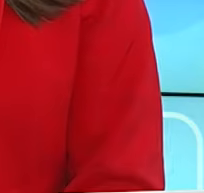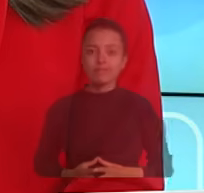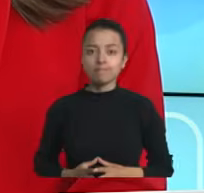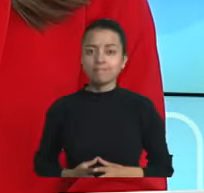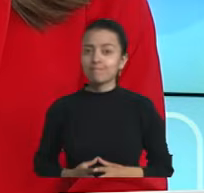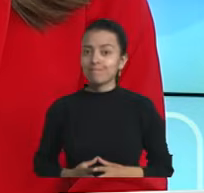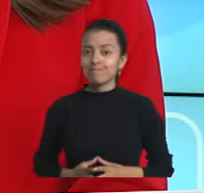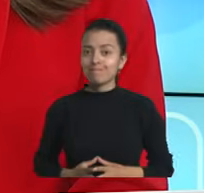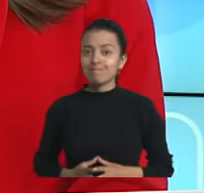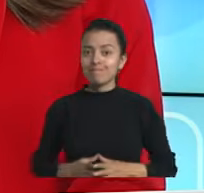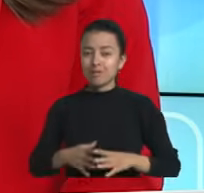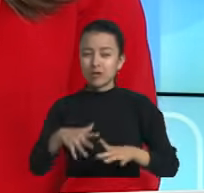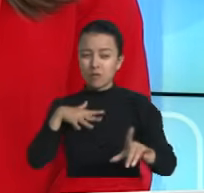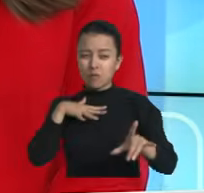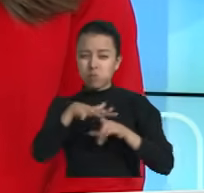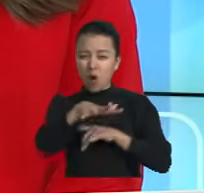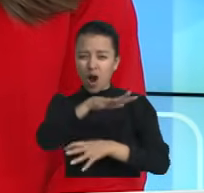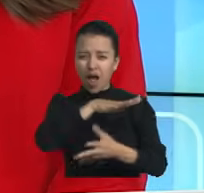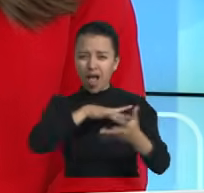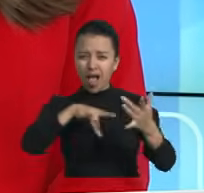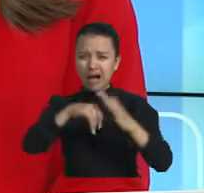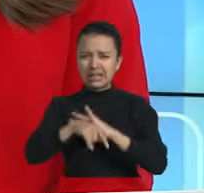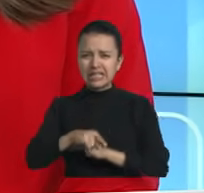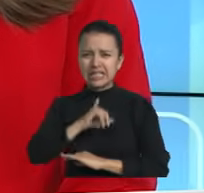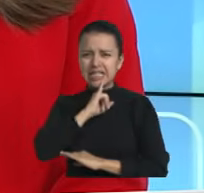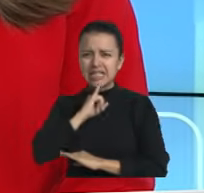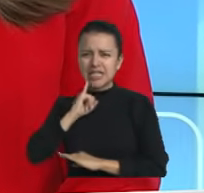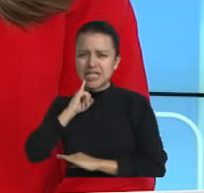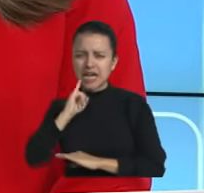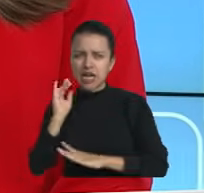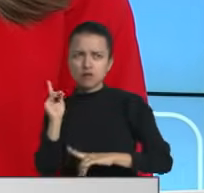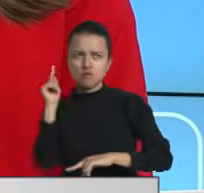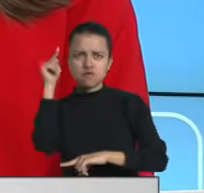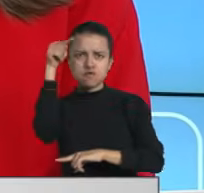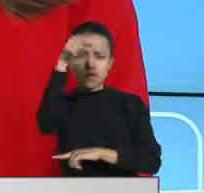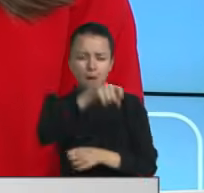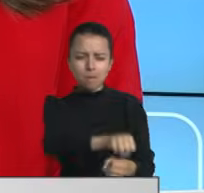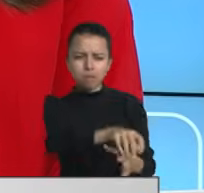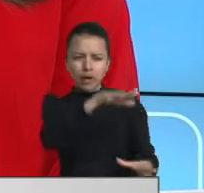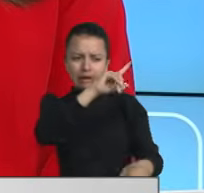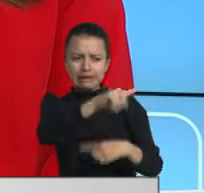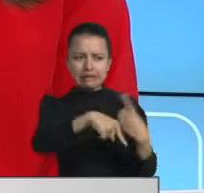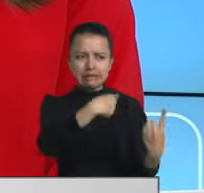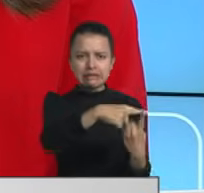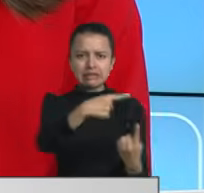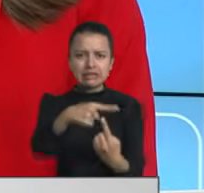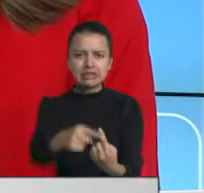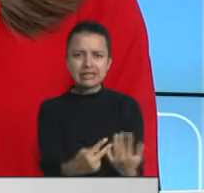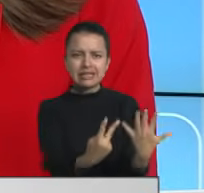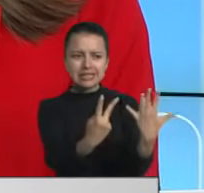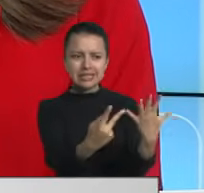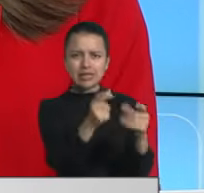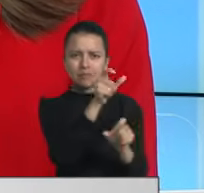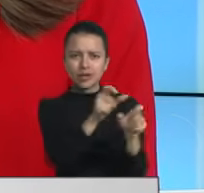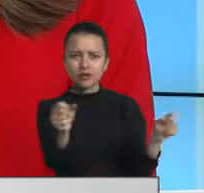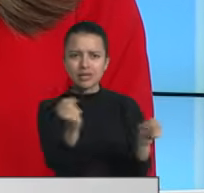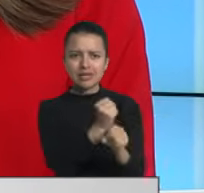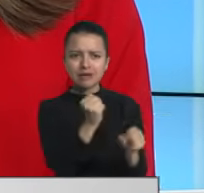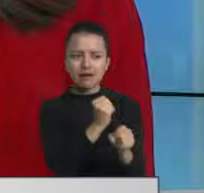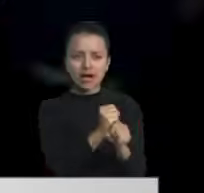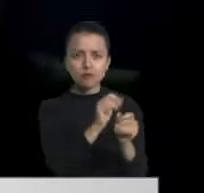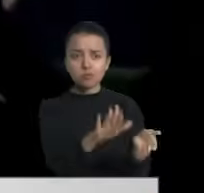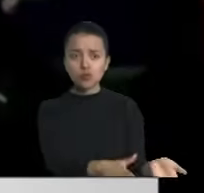Un ataque aéreo israelí deja sin vida a 7 trabajadores humanitarios extranjeros de la ONG World Central